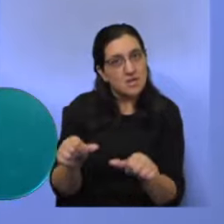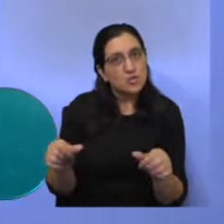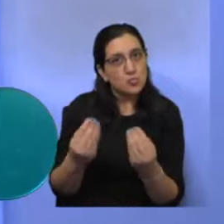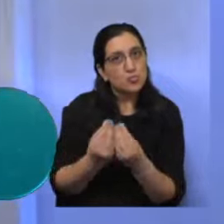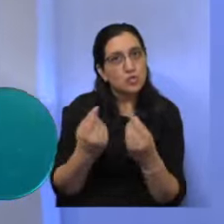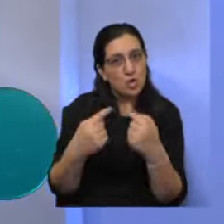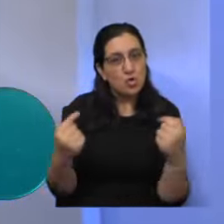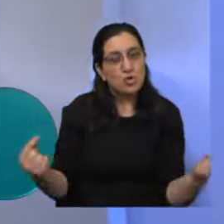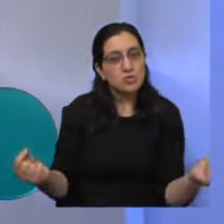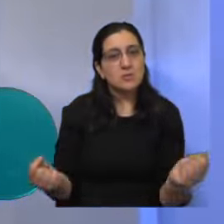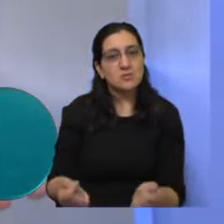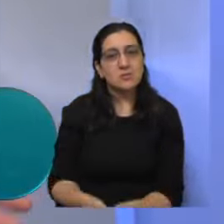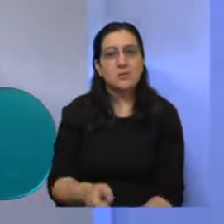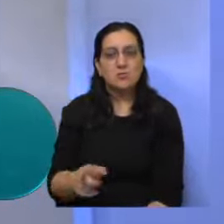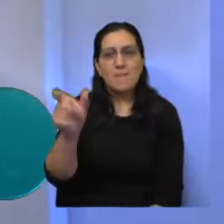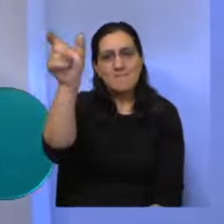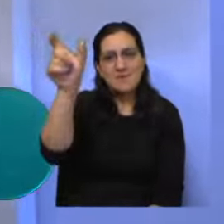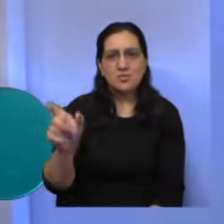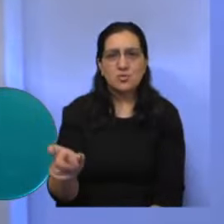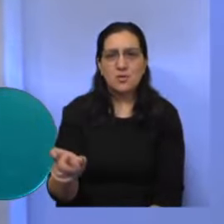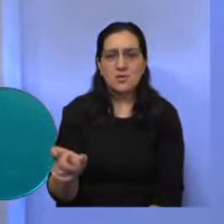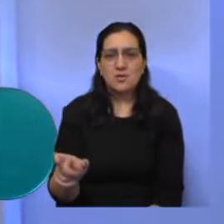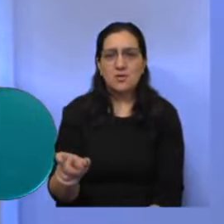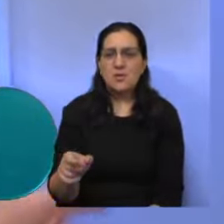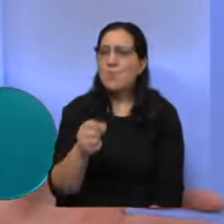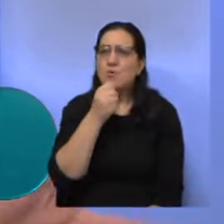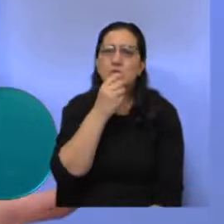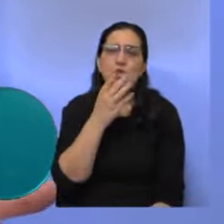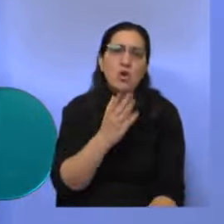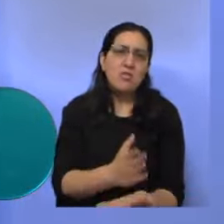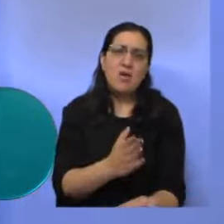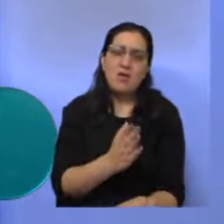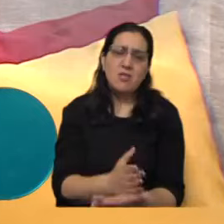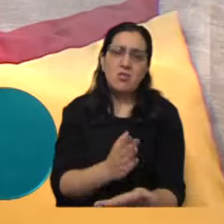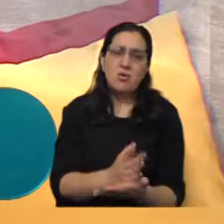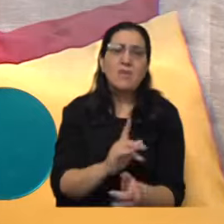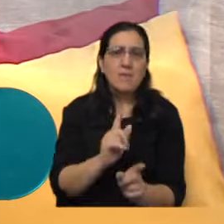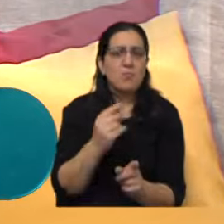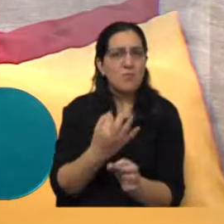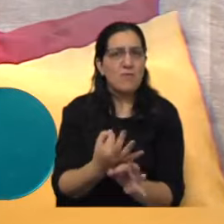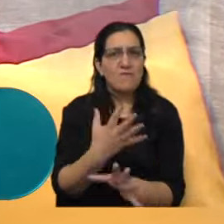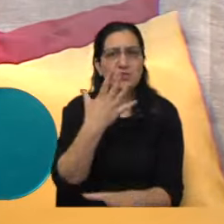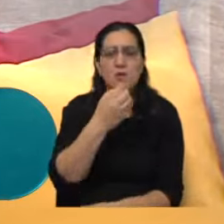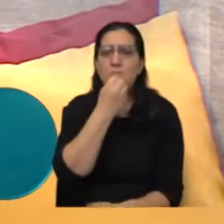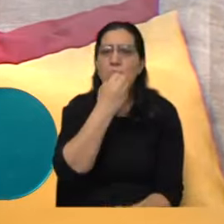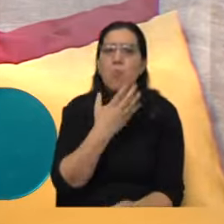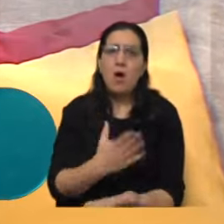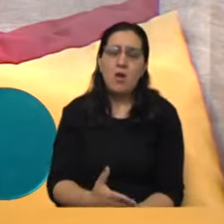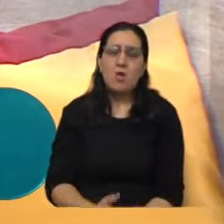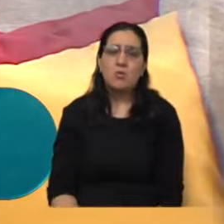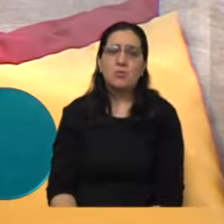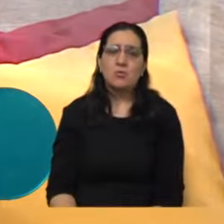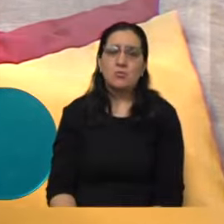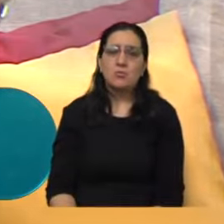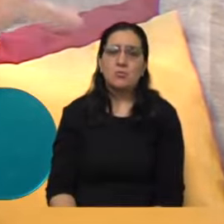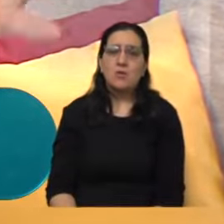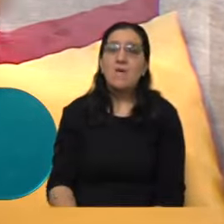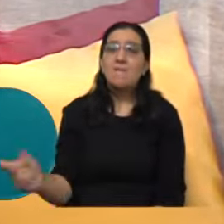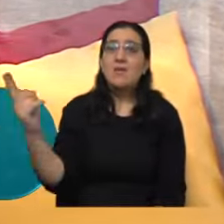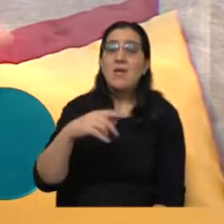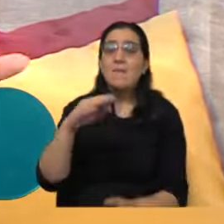decir, me imagino también, es un tipo... De lo más solidario que conozco. Y de lo más profesional, generoso. Con esta pantalla, ¿eh? Sí. Venía al programa de carnaval con todos